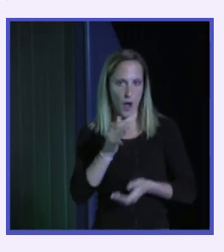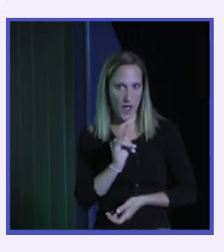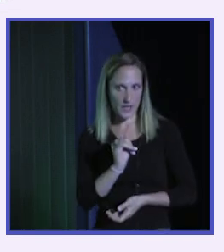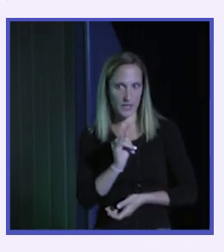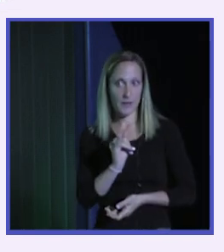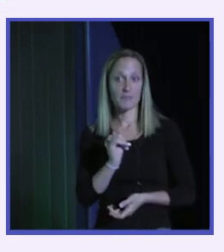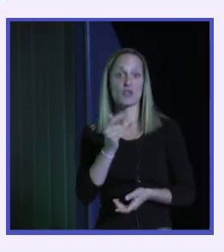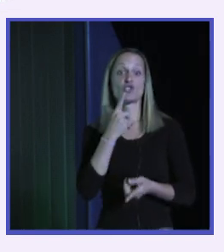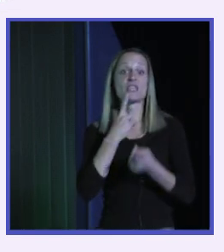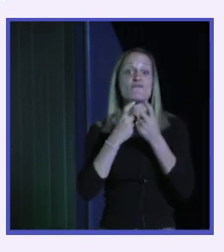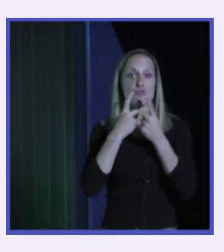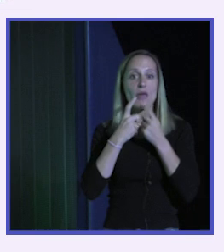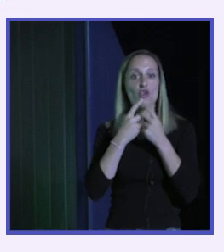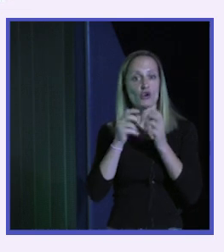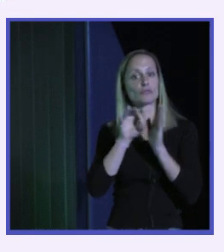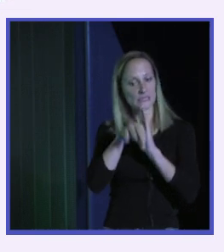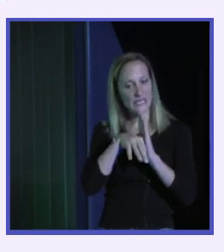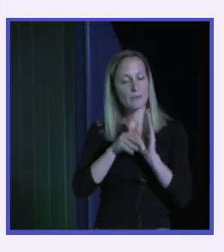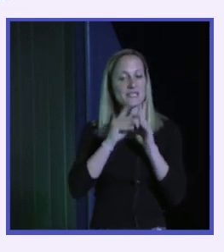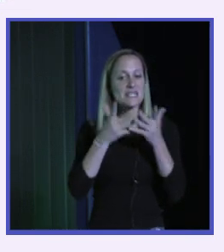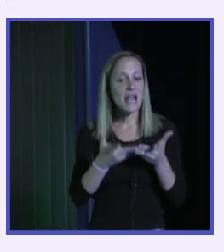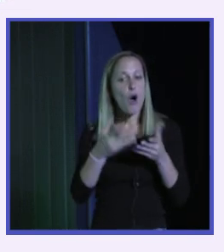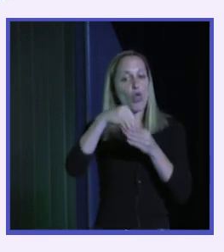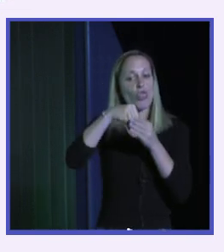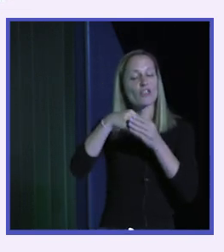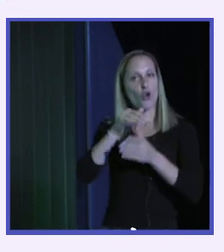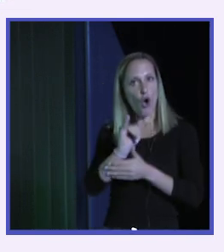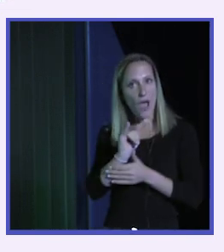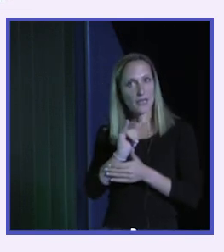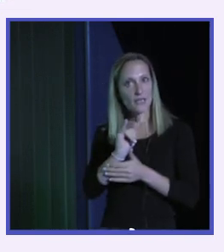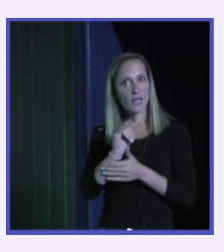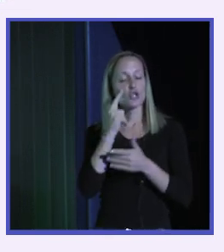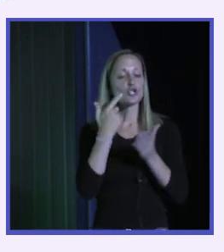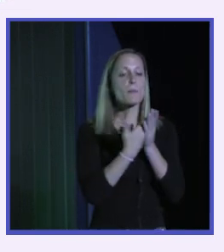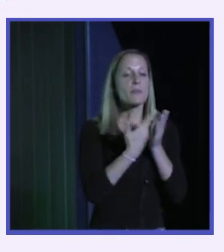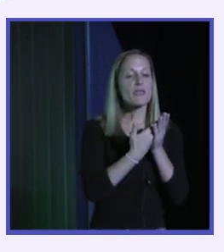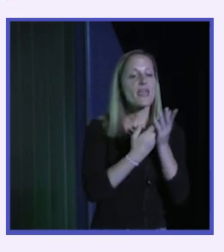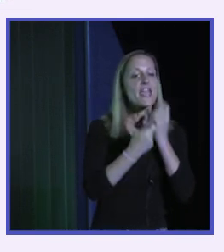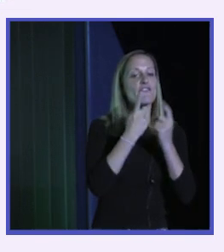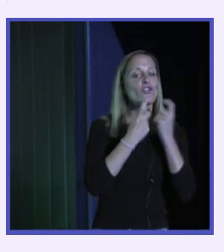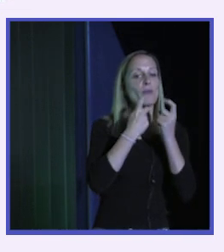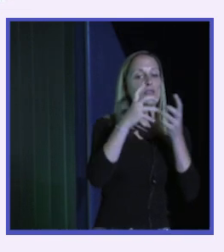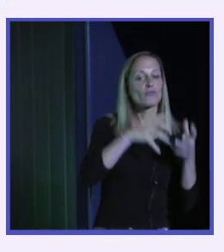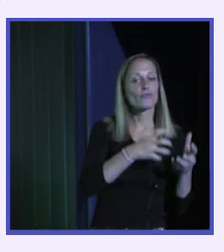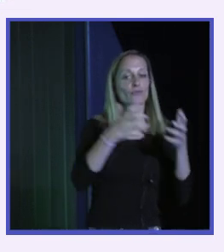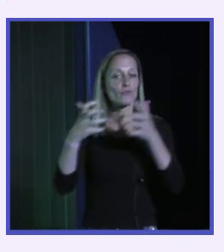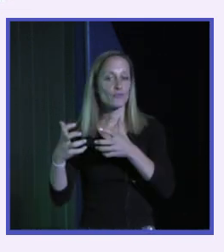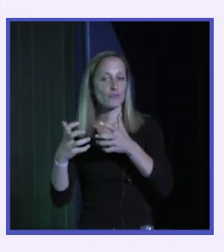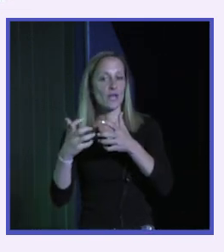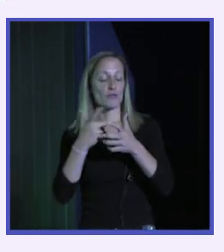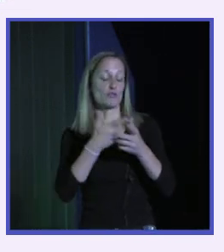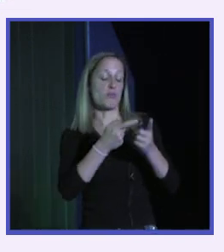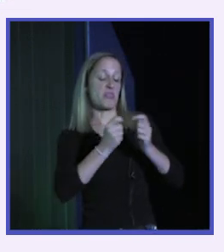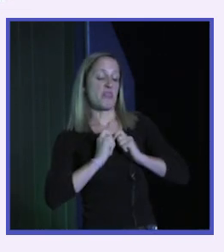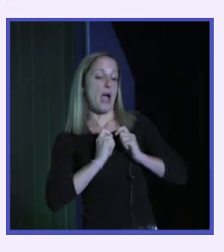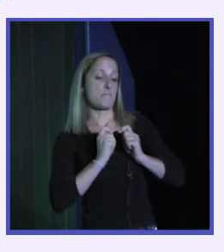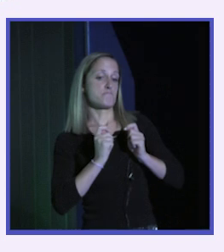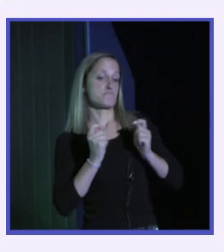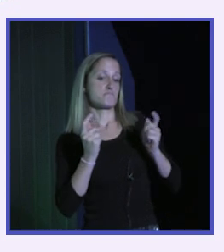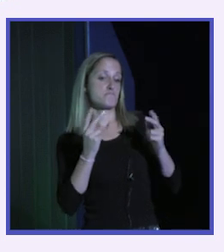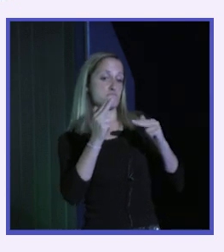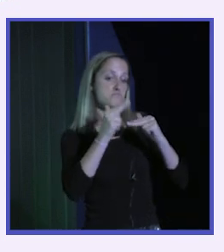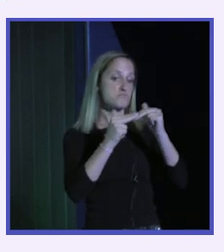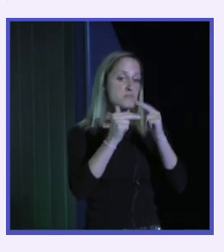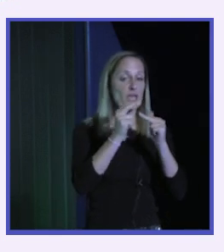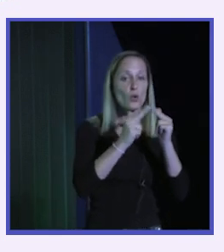en ServiceNow y recurre a ServiceNow para traernos la información. Nos da los vínculos de manera que puedo entrar